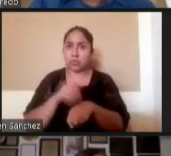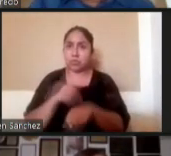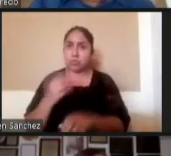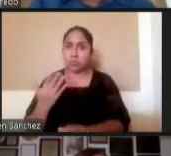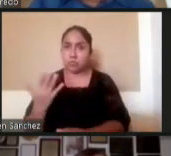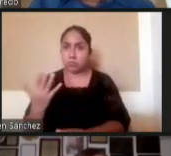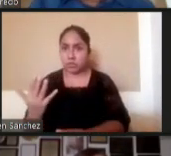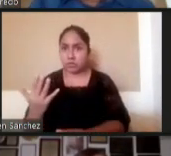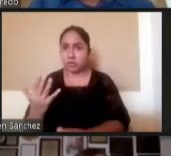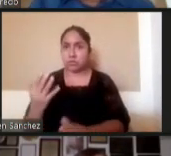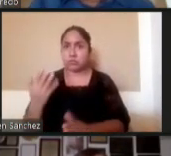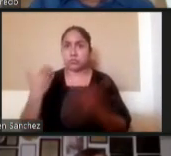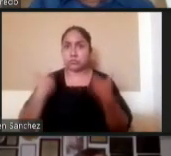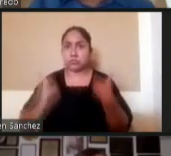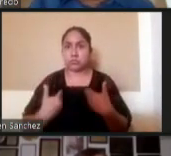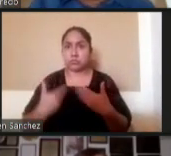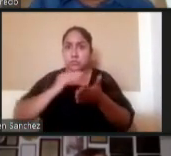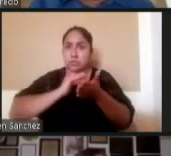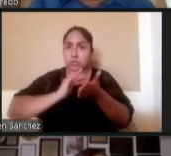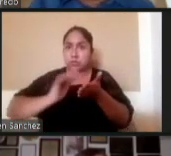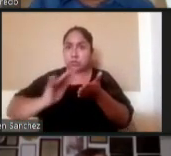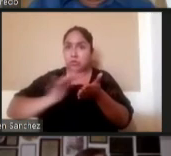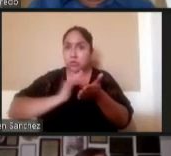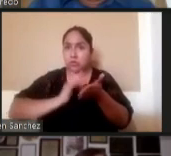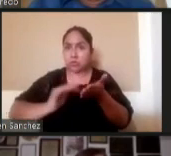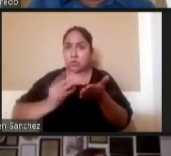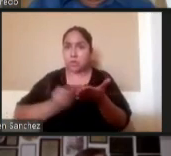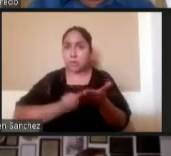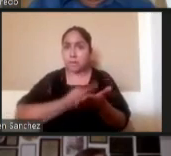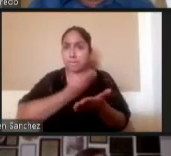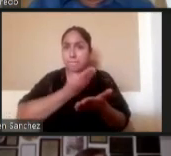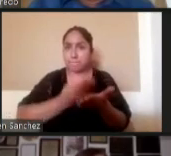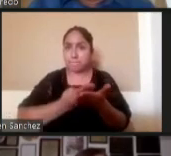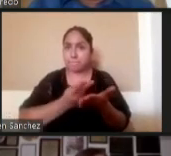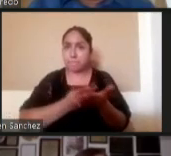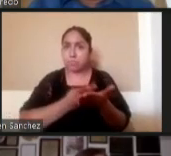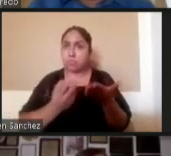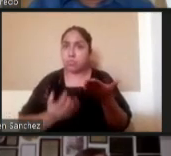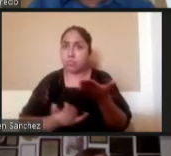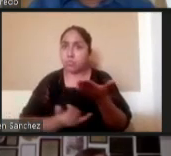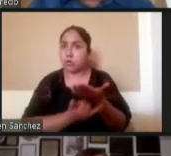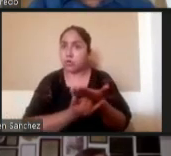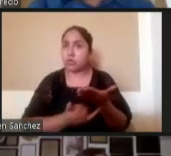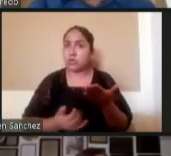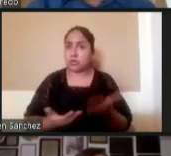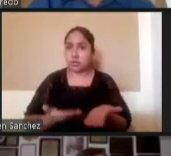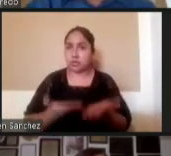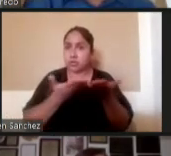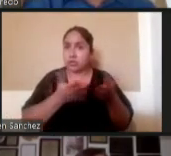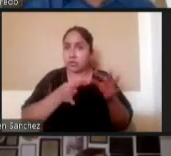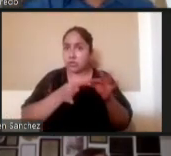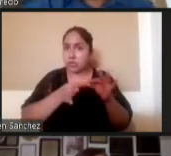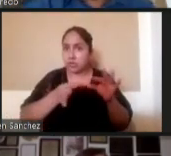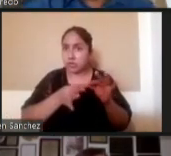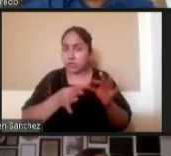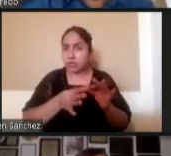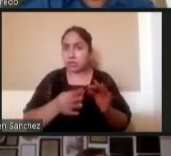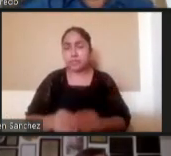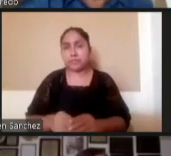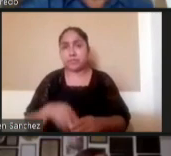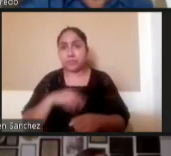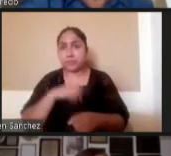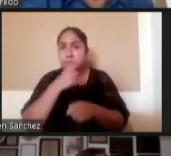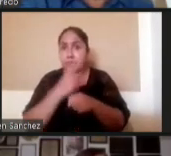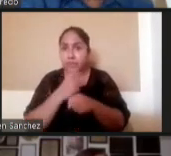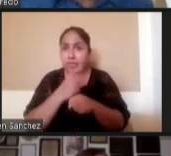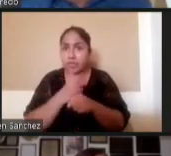día, doy lectura al acuerdo, al proyecto de acuerdo que se propone, que en sus resolutivos dice lo siguiente. Primero, se autoriza